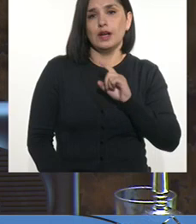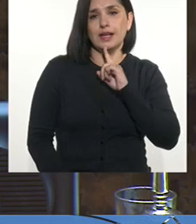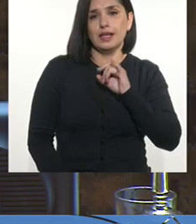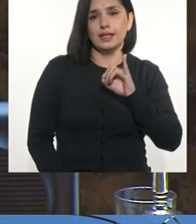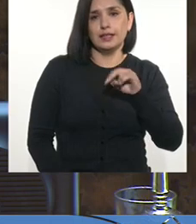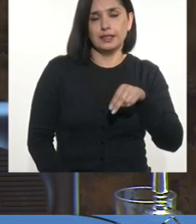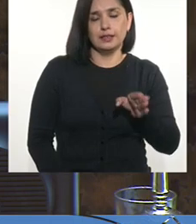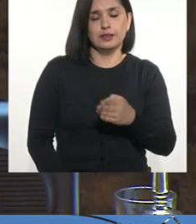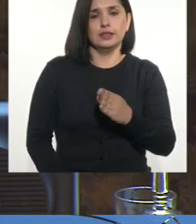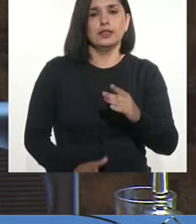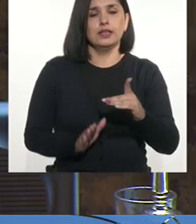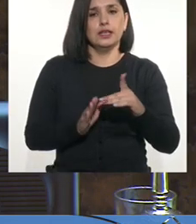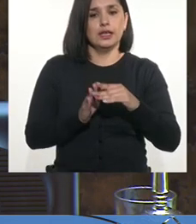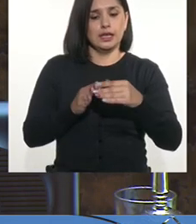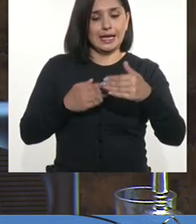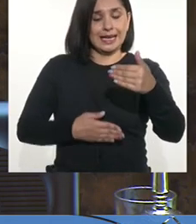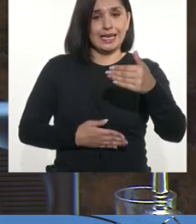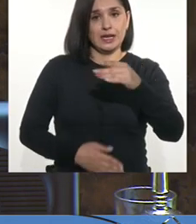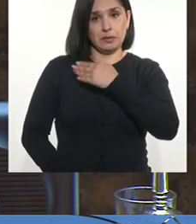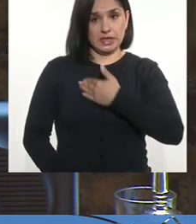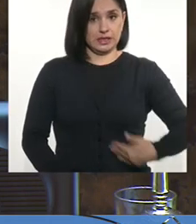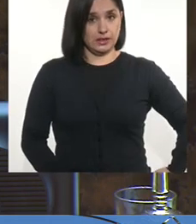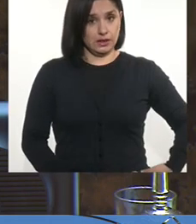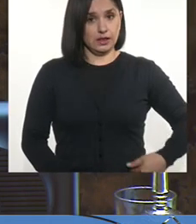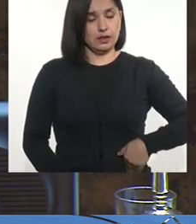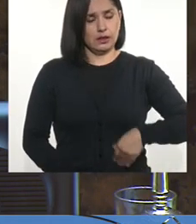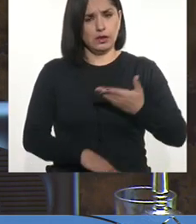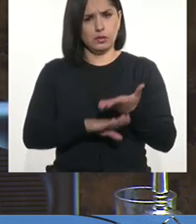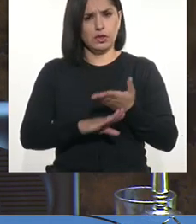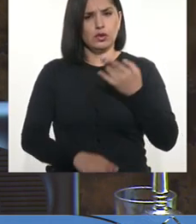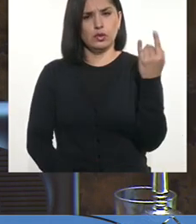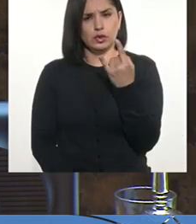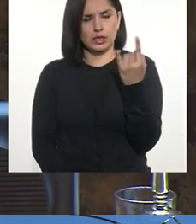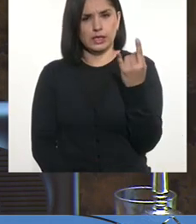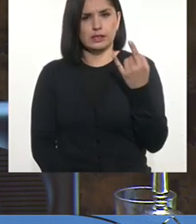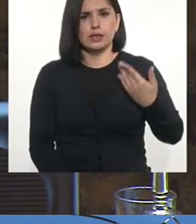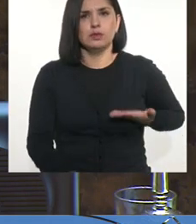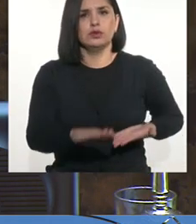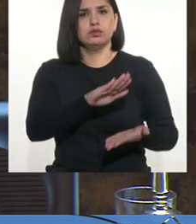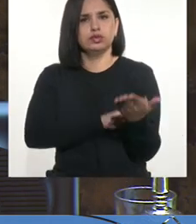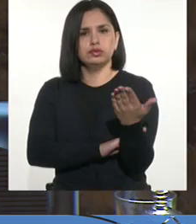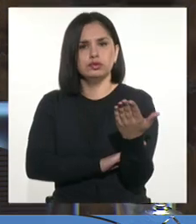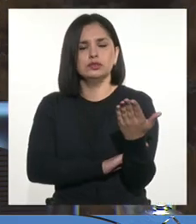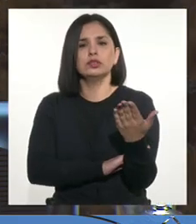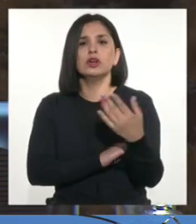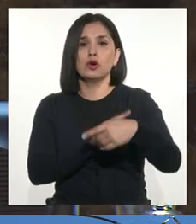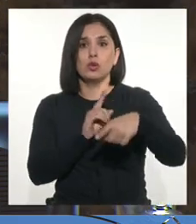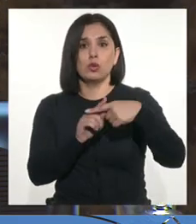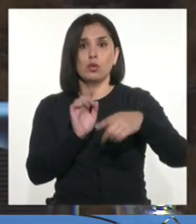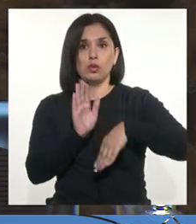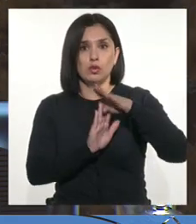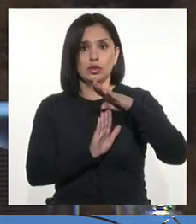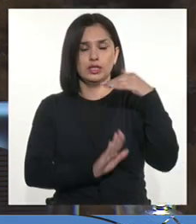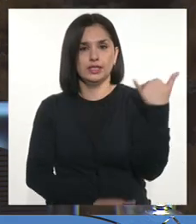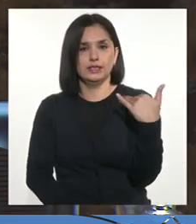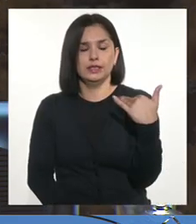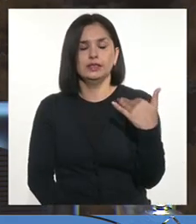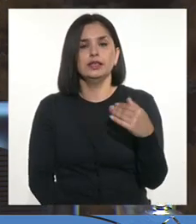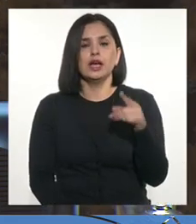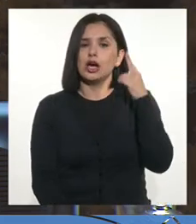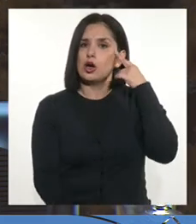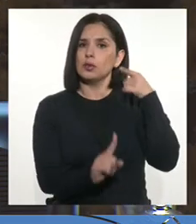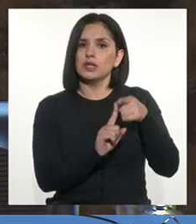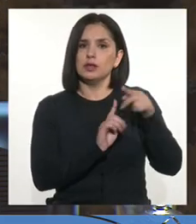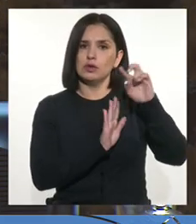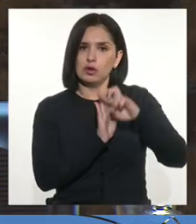11 los 7 el ejecutivo y eso presente la urgencia para el despacho del asunto y la calificó de suma los principales objetivos del